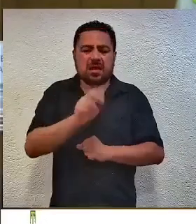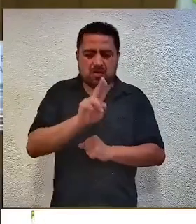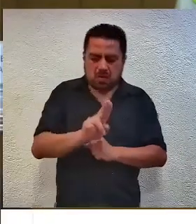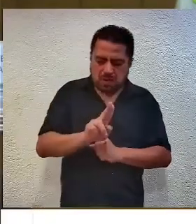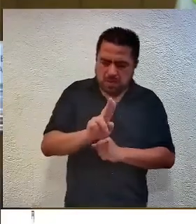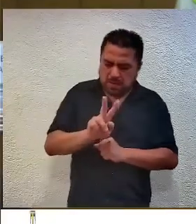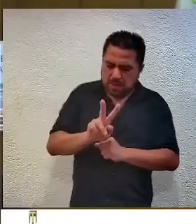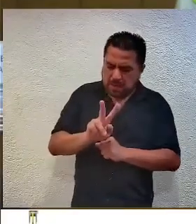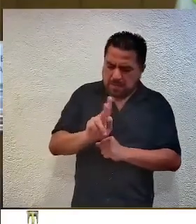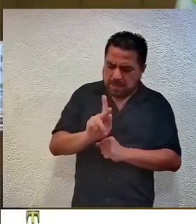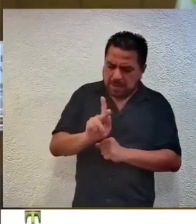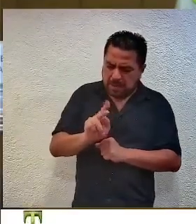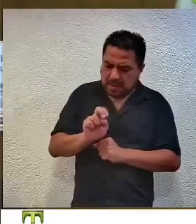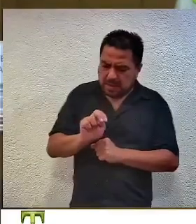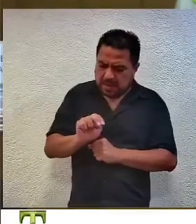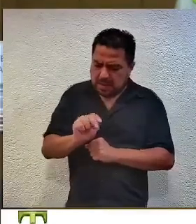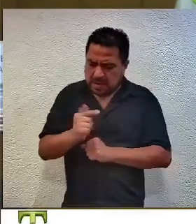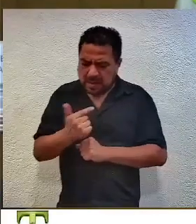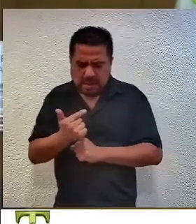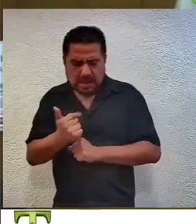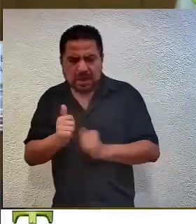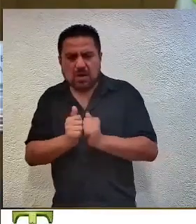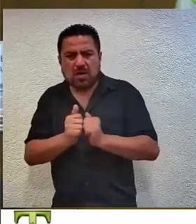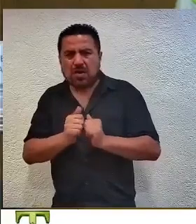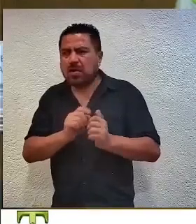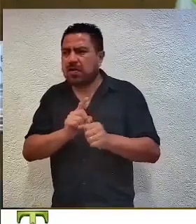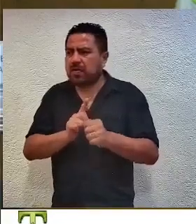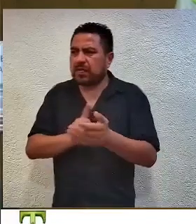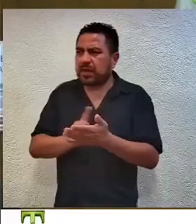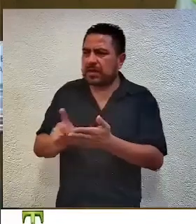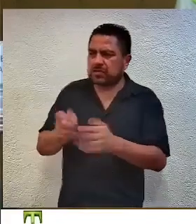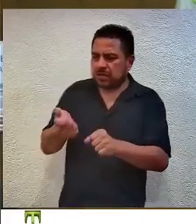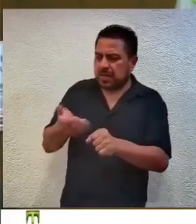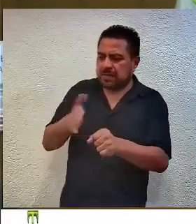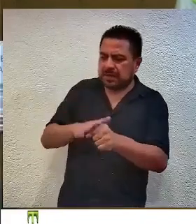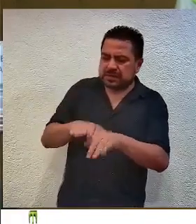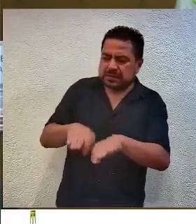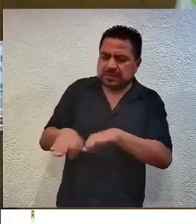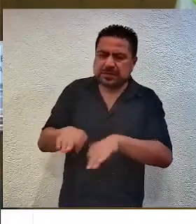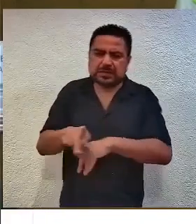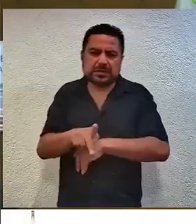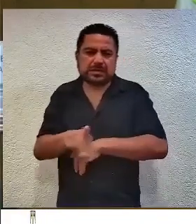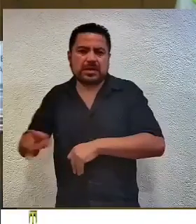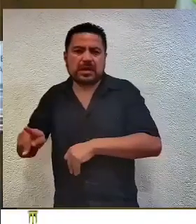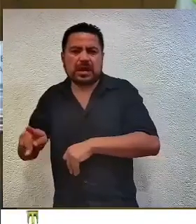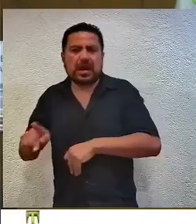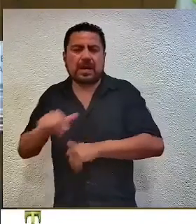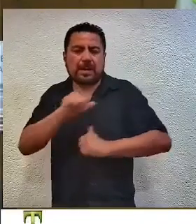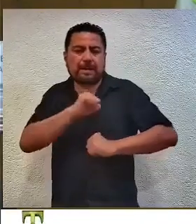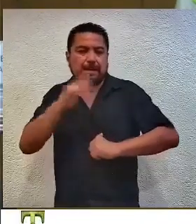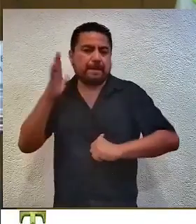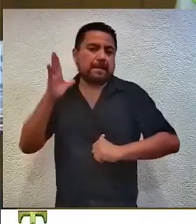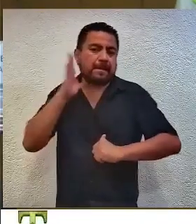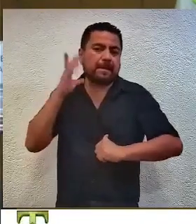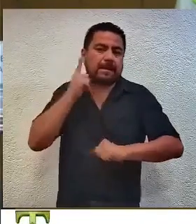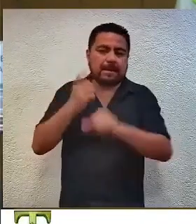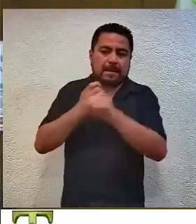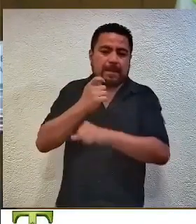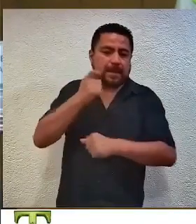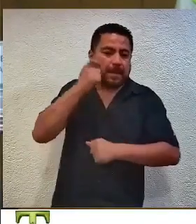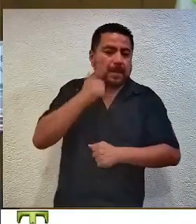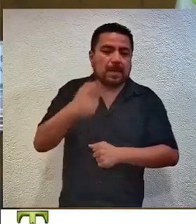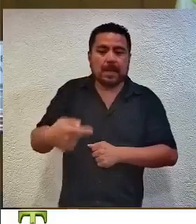VPMG relacionado con la afectación de derechos administrativos laborales de los servidores públicos del Poder Legislativo del Estado de